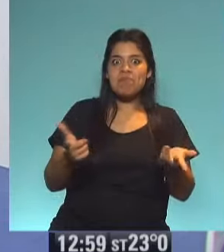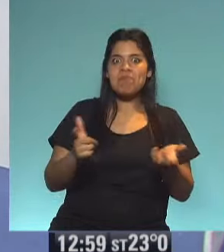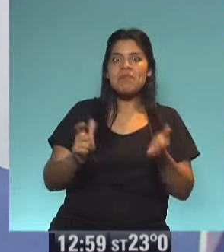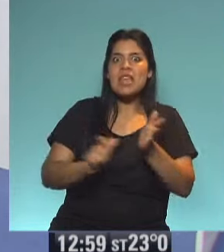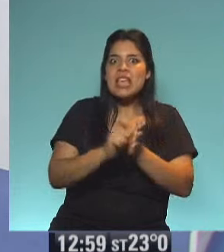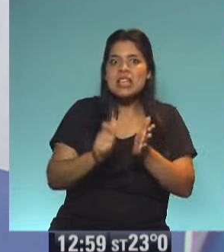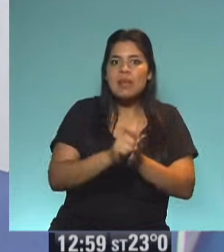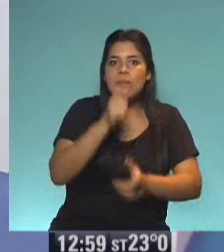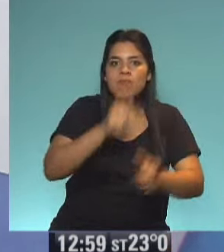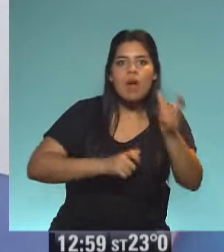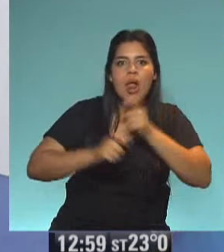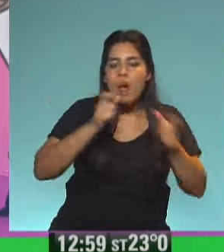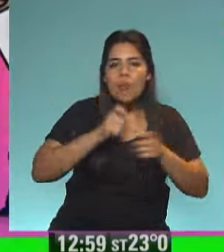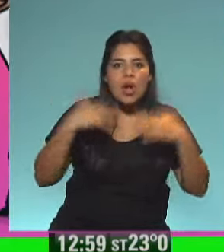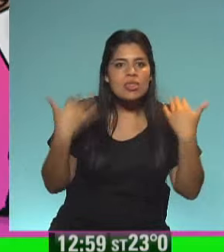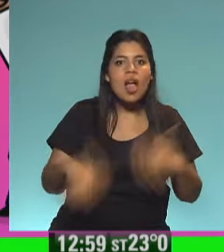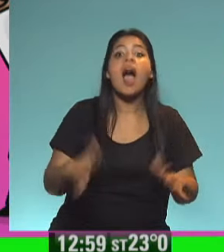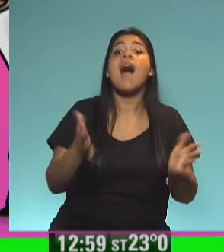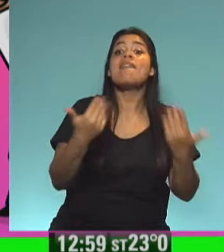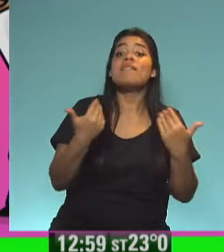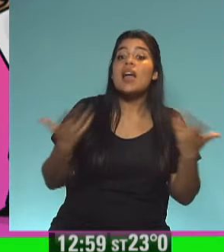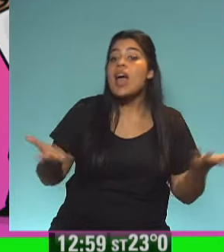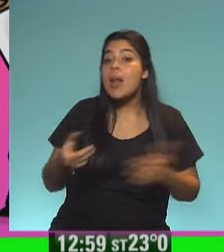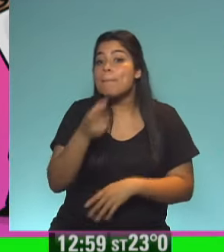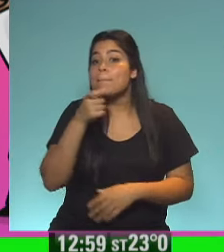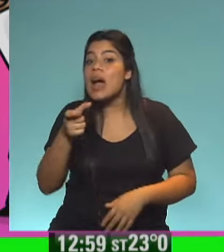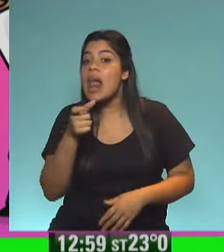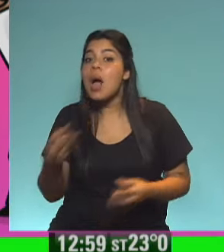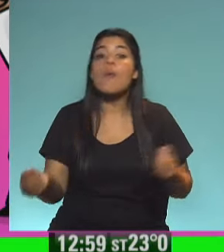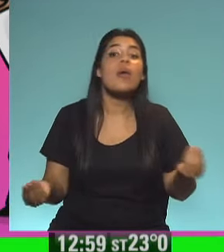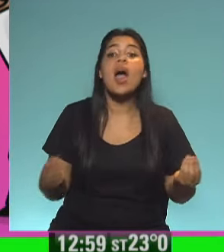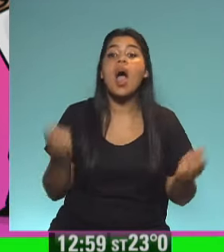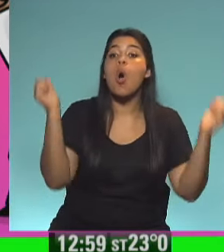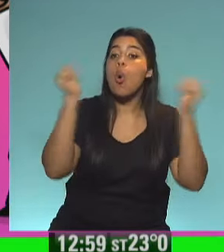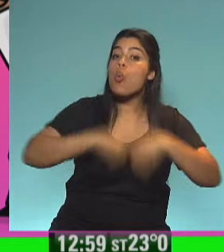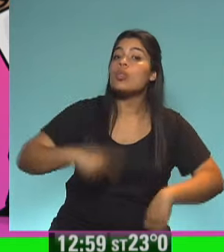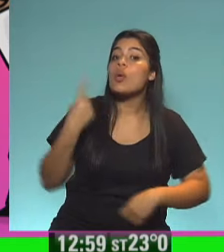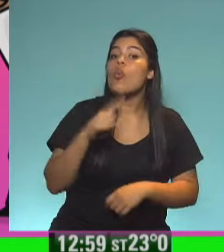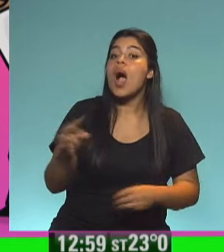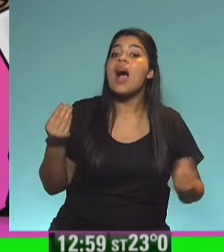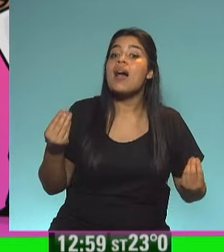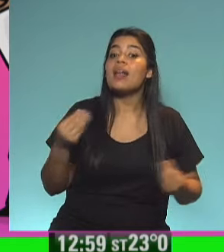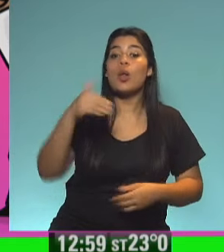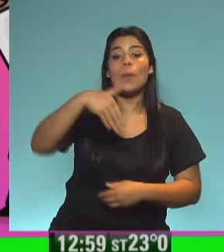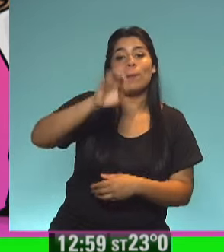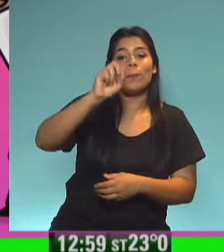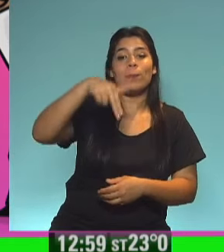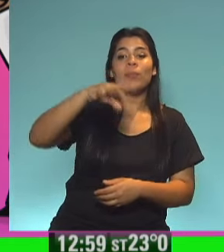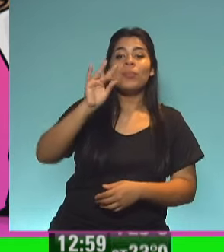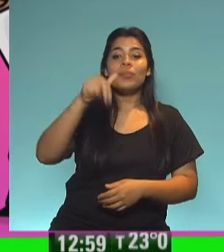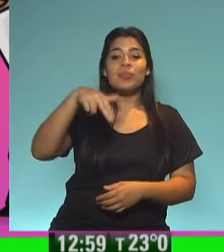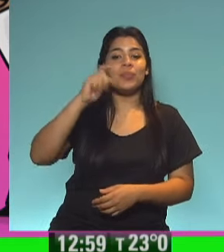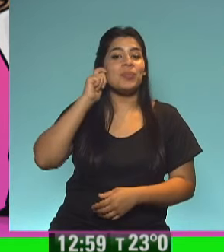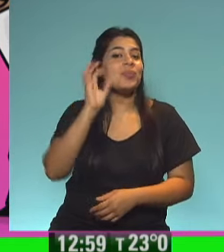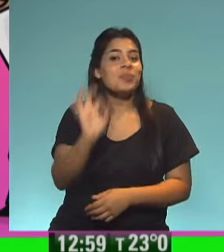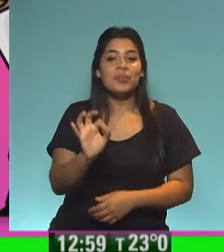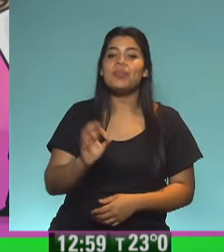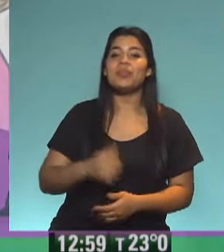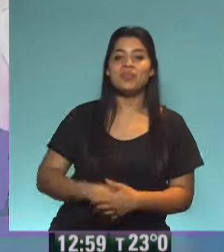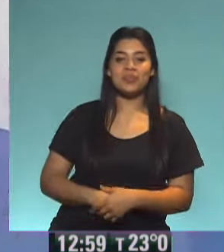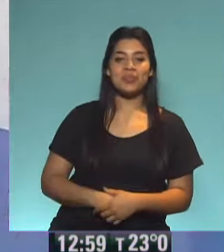asombroscopio de hoy. Estamos todos asombrados con el asombroscopio. A ver qué dice. La palabra oculta es mondongo. Mondongo. Oh,